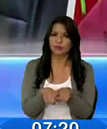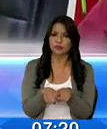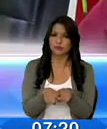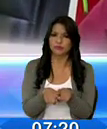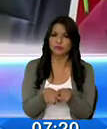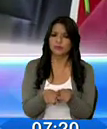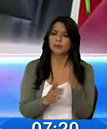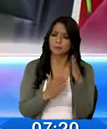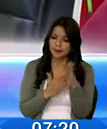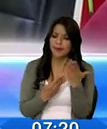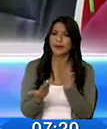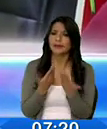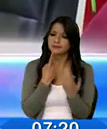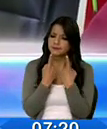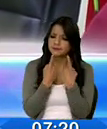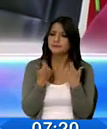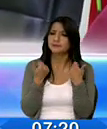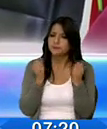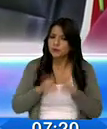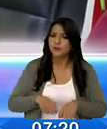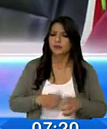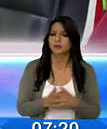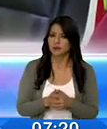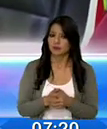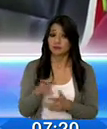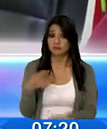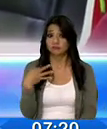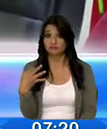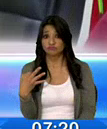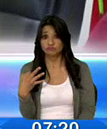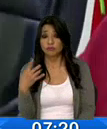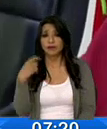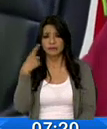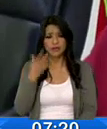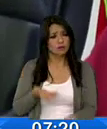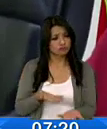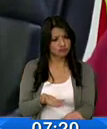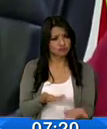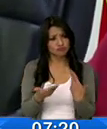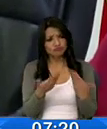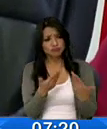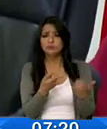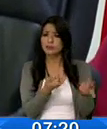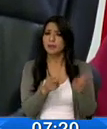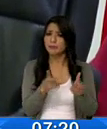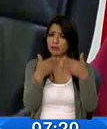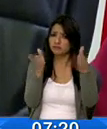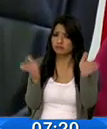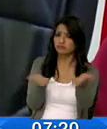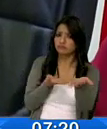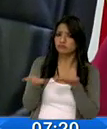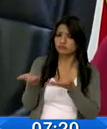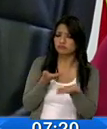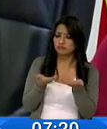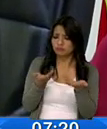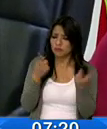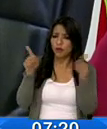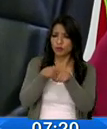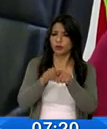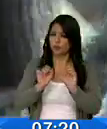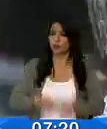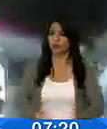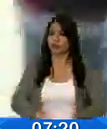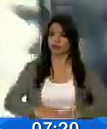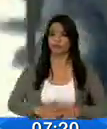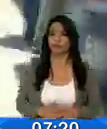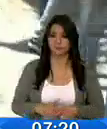a mantener ese diálogo, porque si existe la voluntad también del gobierno, debe existir de la otra parte la buena voluntad para llegar a estos